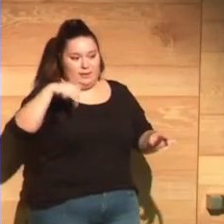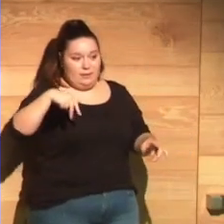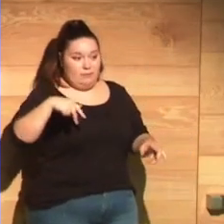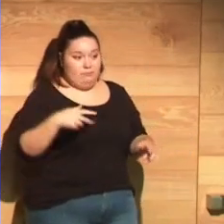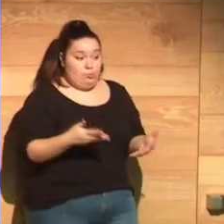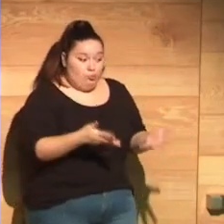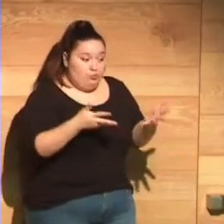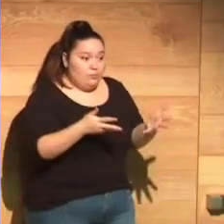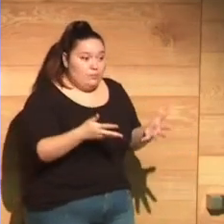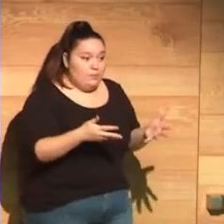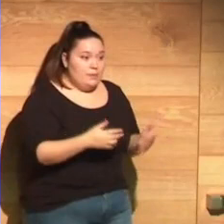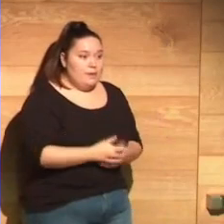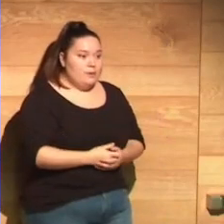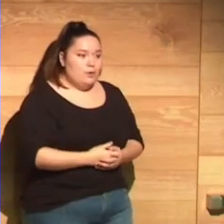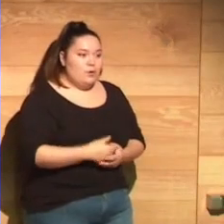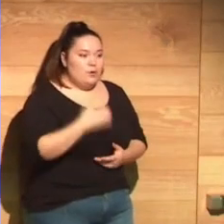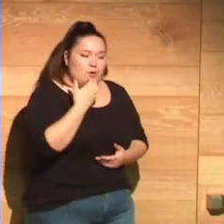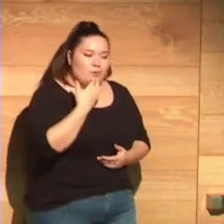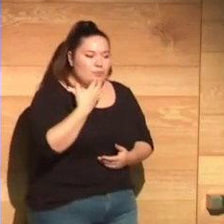me encantaba, pero